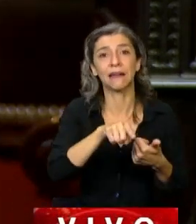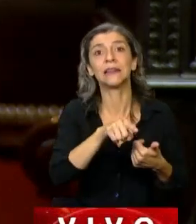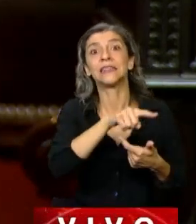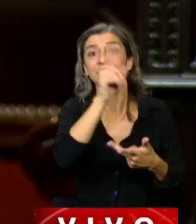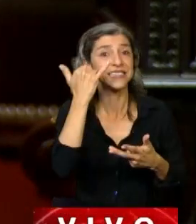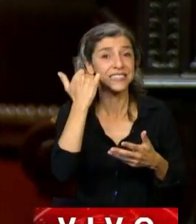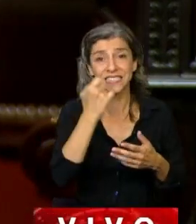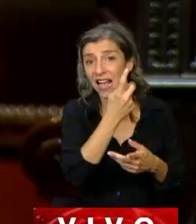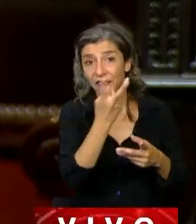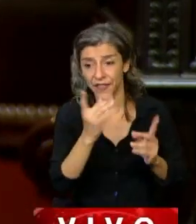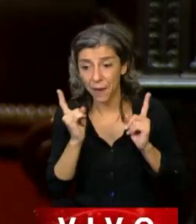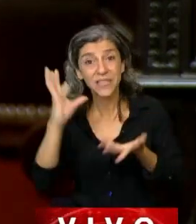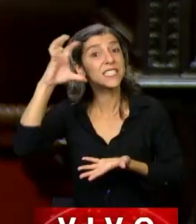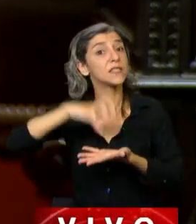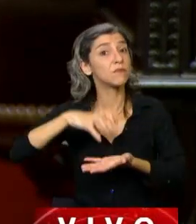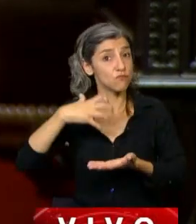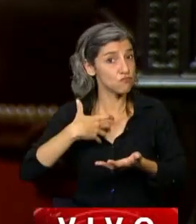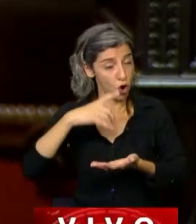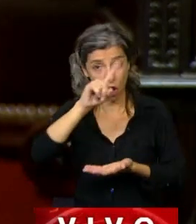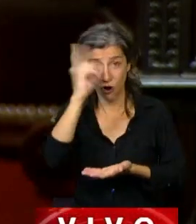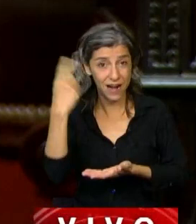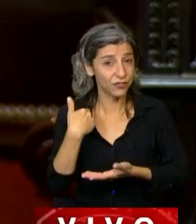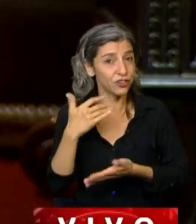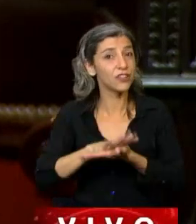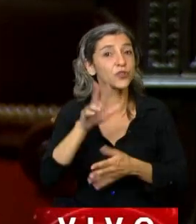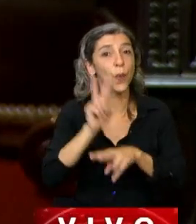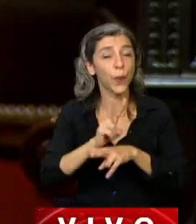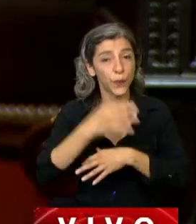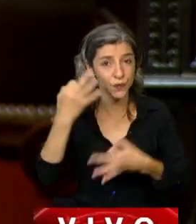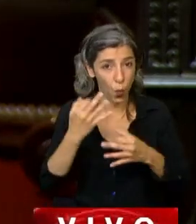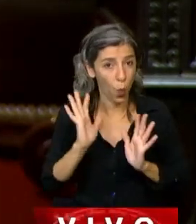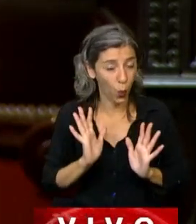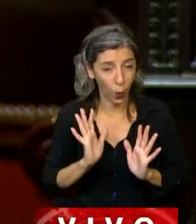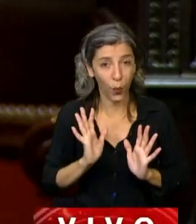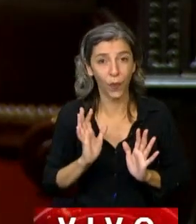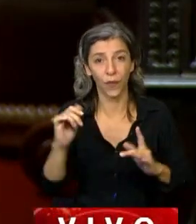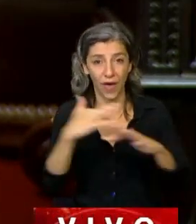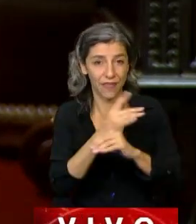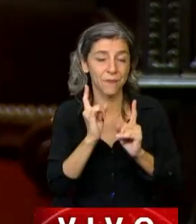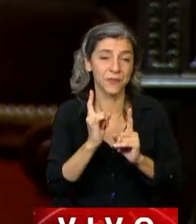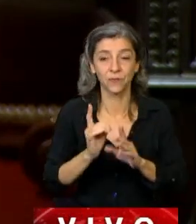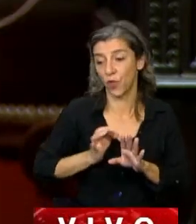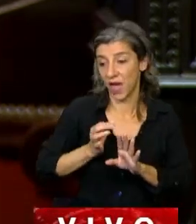propios informes de la Agencia Nacional de Seguridad Vial, que el último informe que subió es del primer cuatrimestre del 2022.